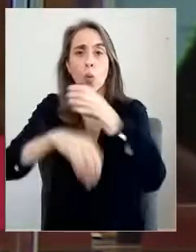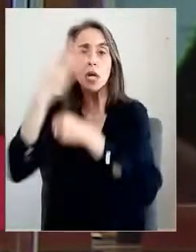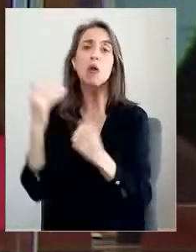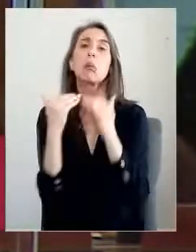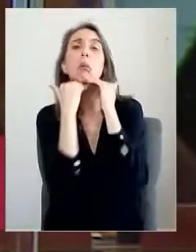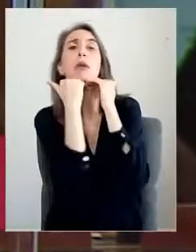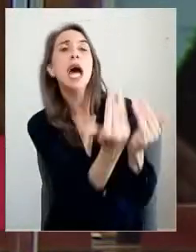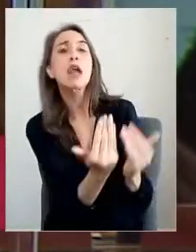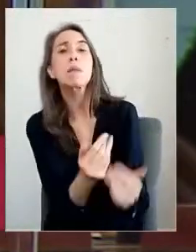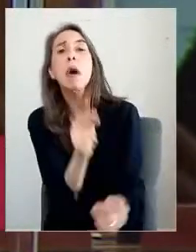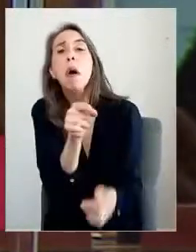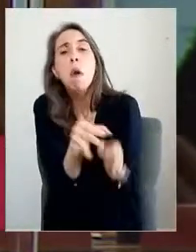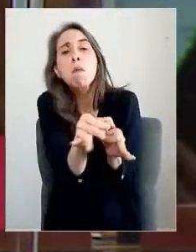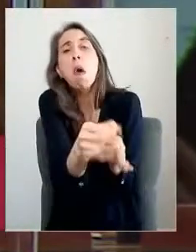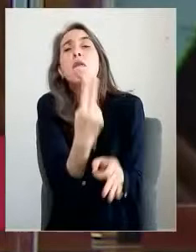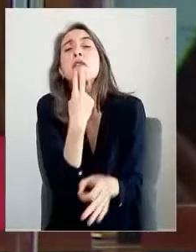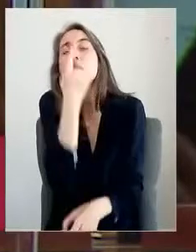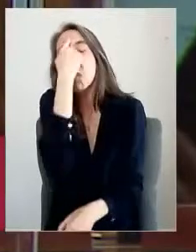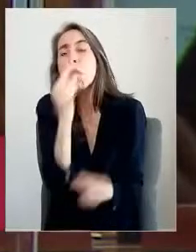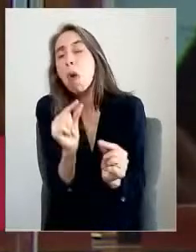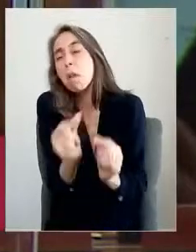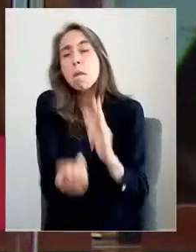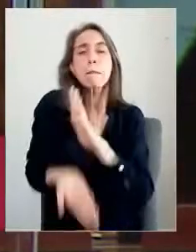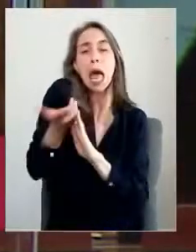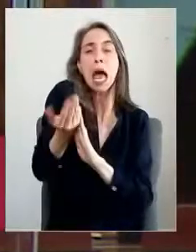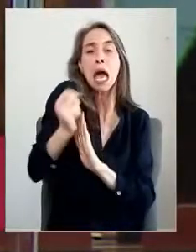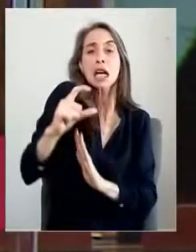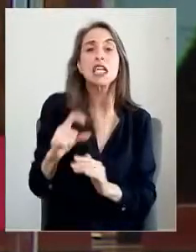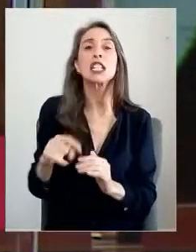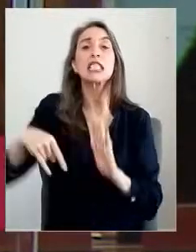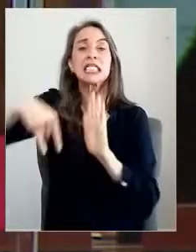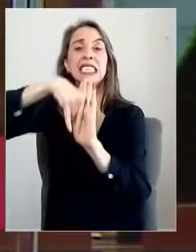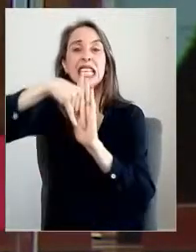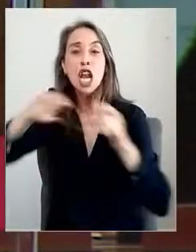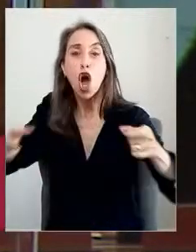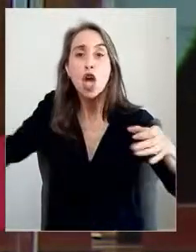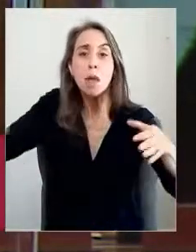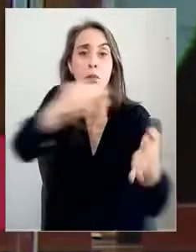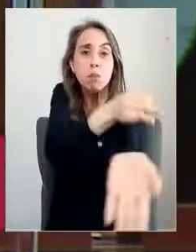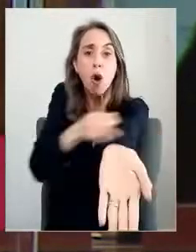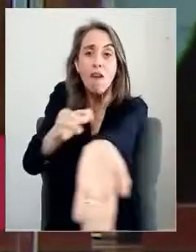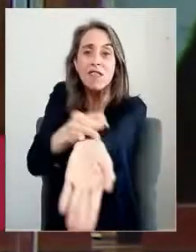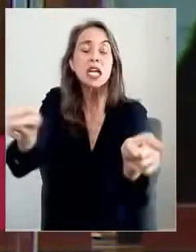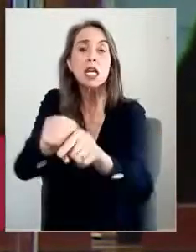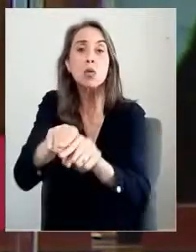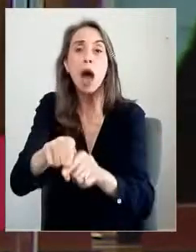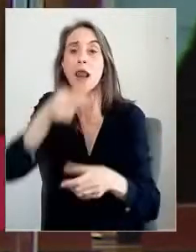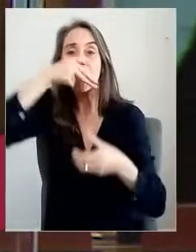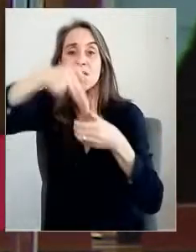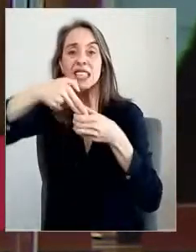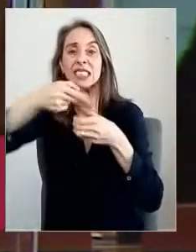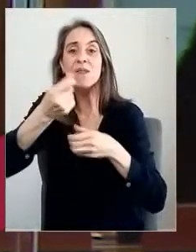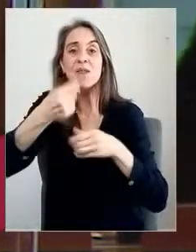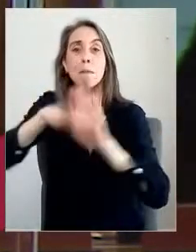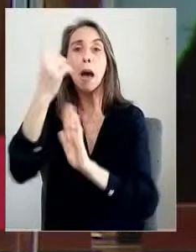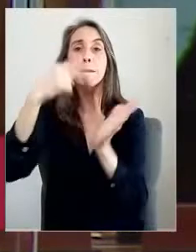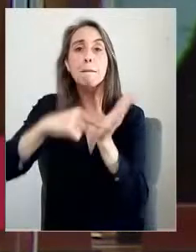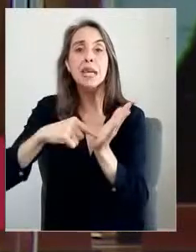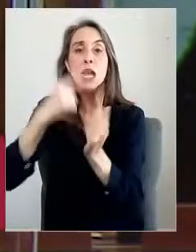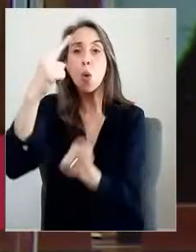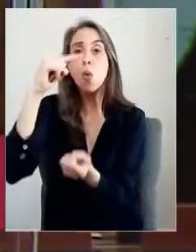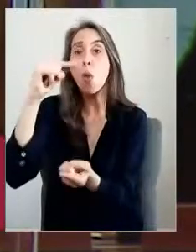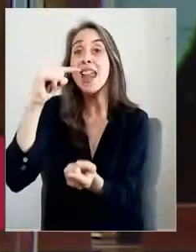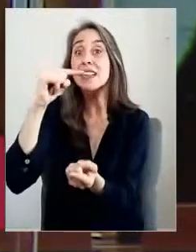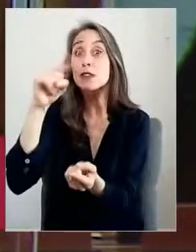allá. La provincia de Chiloé está ocurriendo exactamente lo mismo, más de 1.000 pesos en la bencina. Entonces exijo que